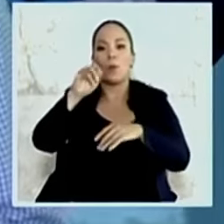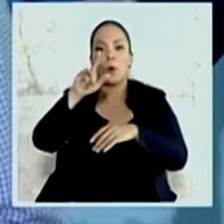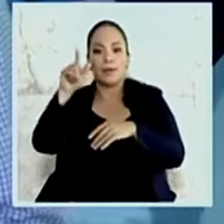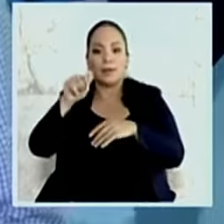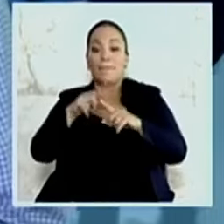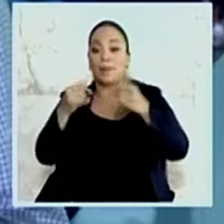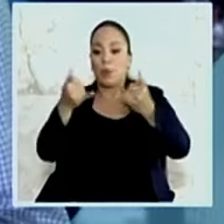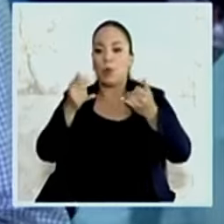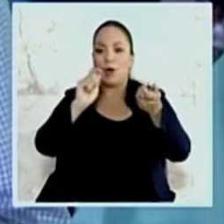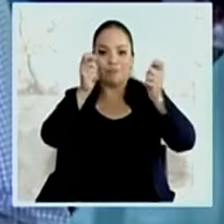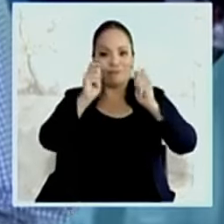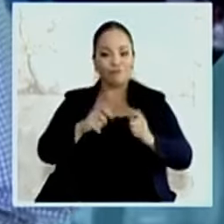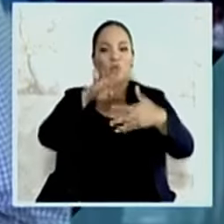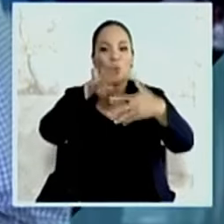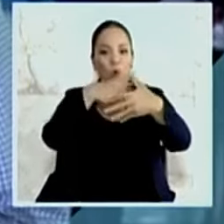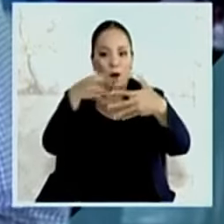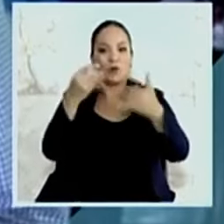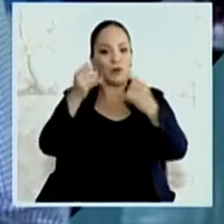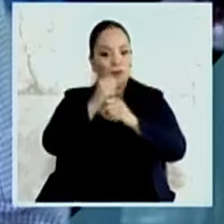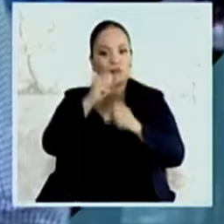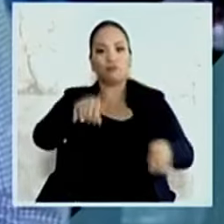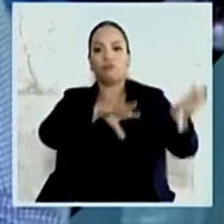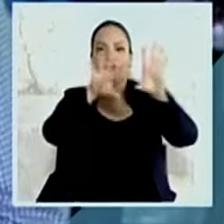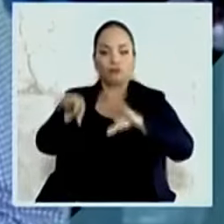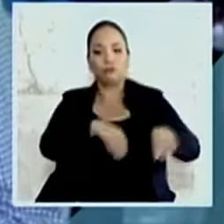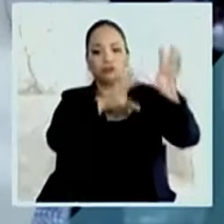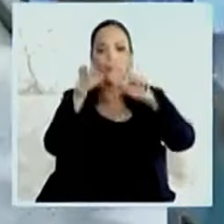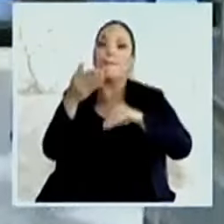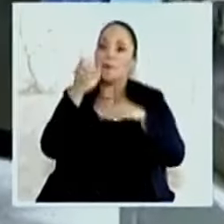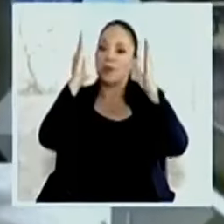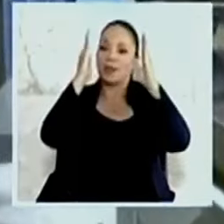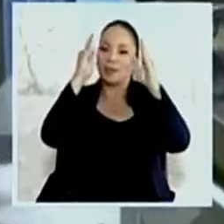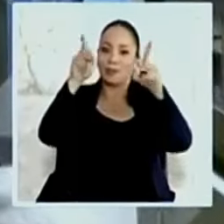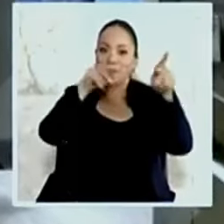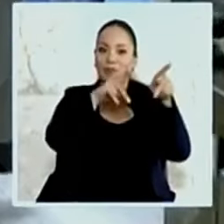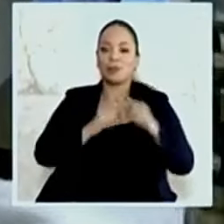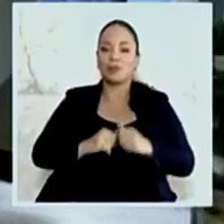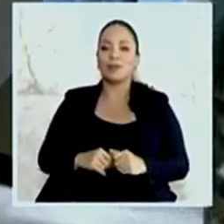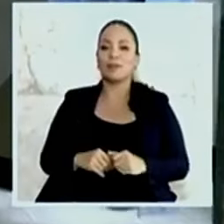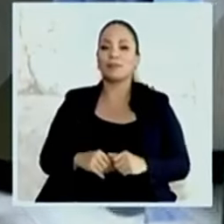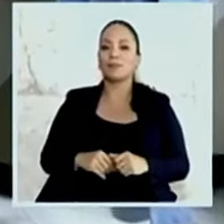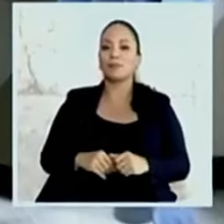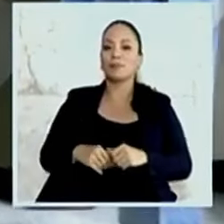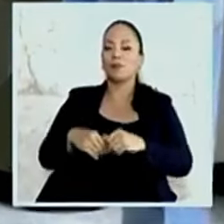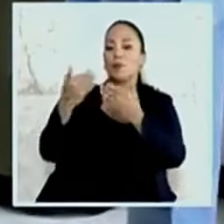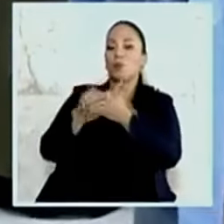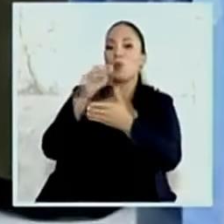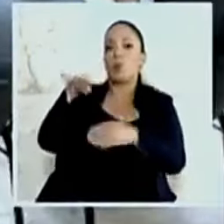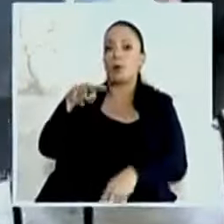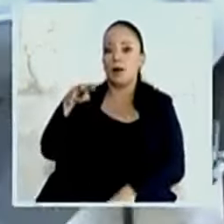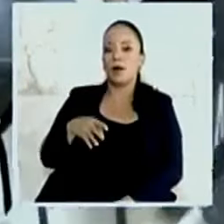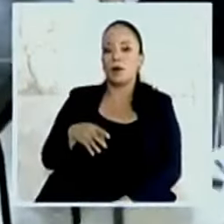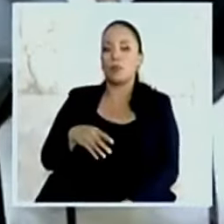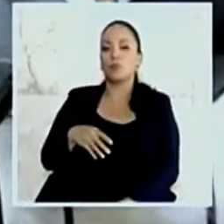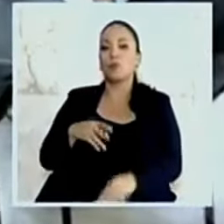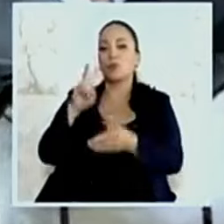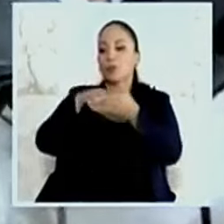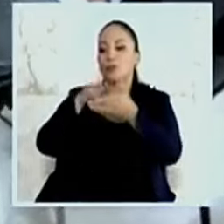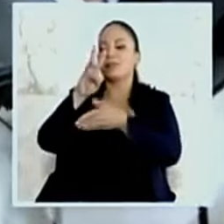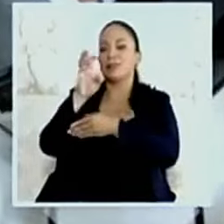sábados y domingos eran remitidos a hospitales de la Caja, mientras se coordinaba su traslado y activación de pólizas. Gracias al ajuste de los